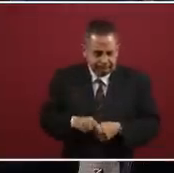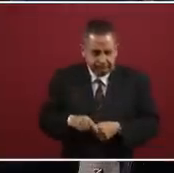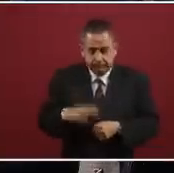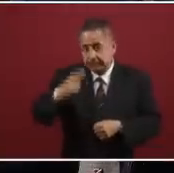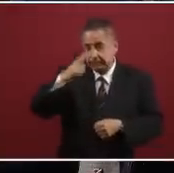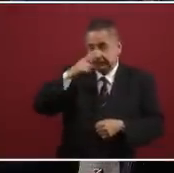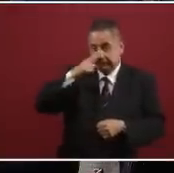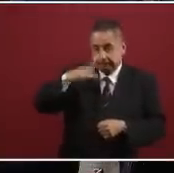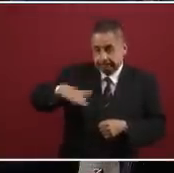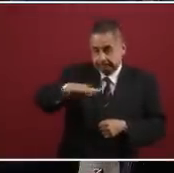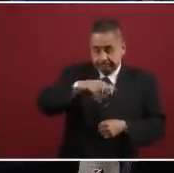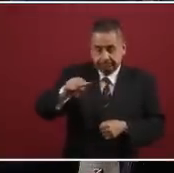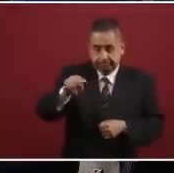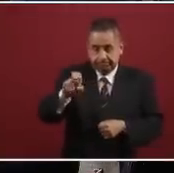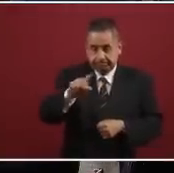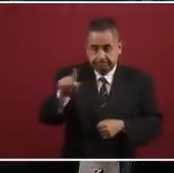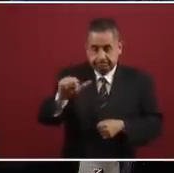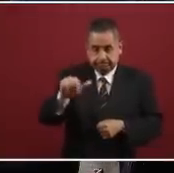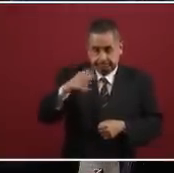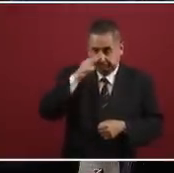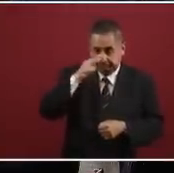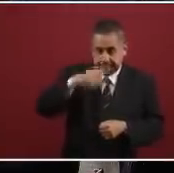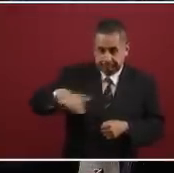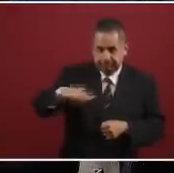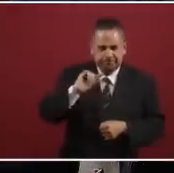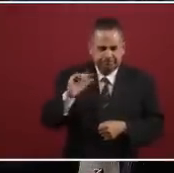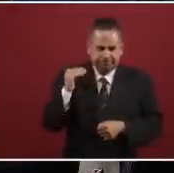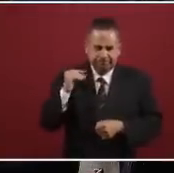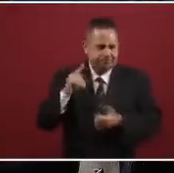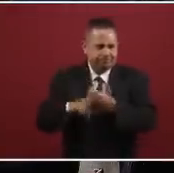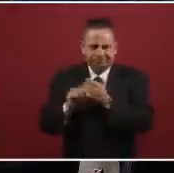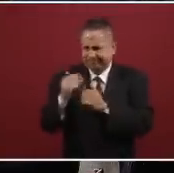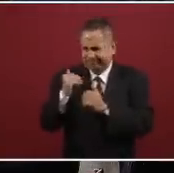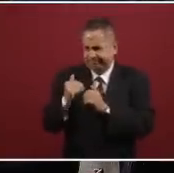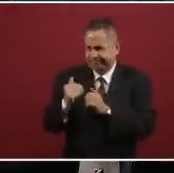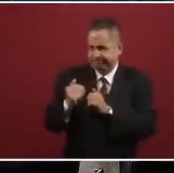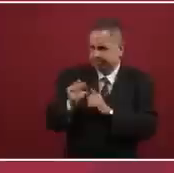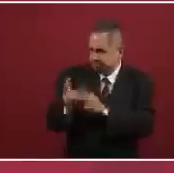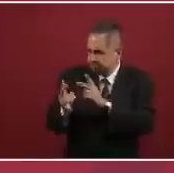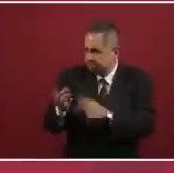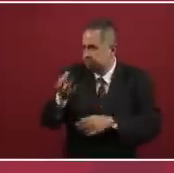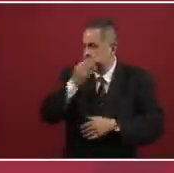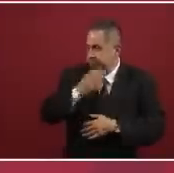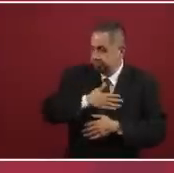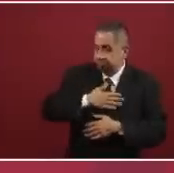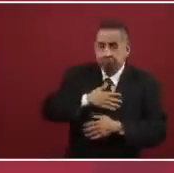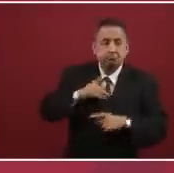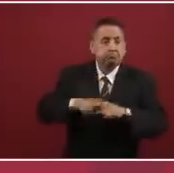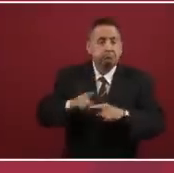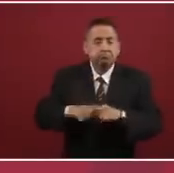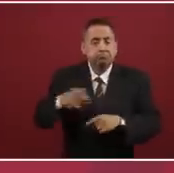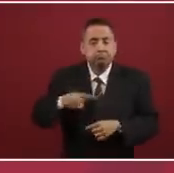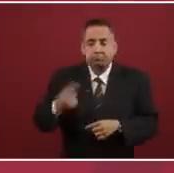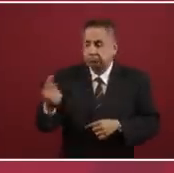Nesa hace unos días. Fueron